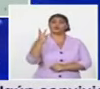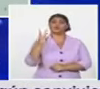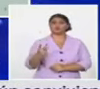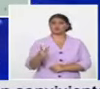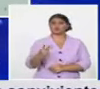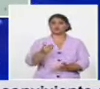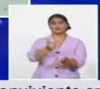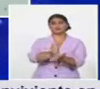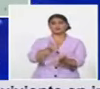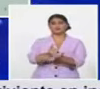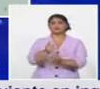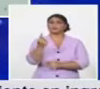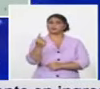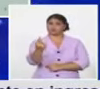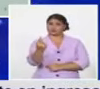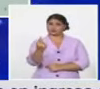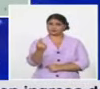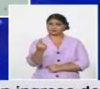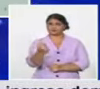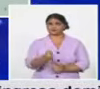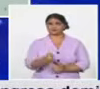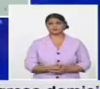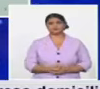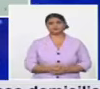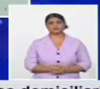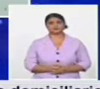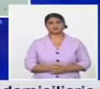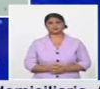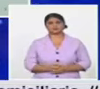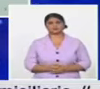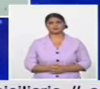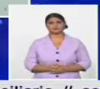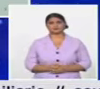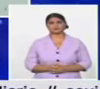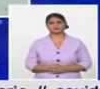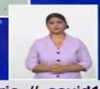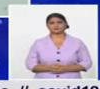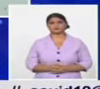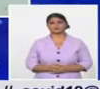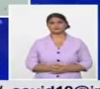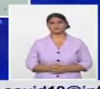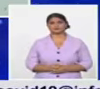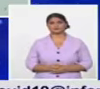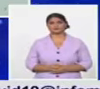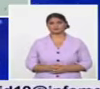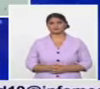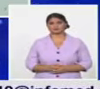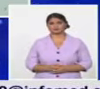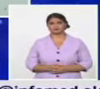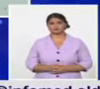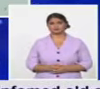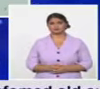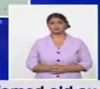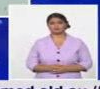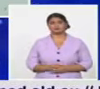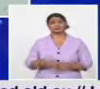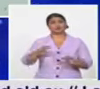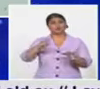un caso importado en el día de ayer. En la provincia de Guantánamo